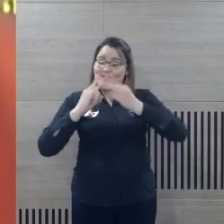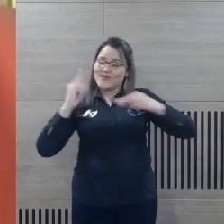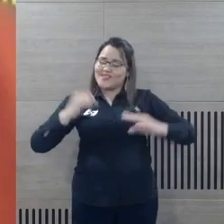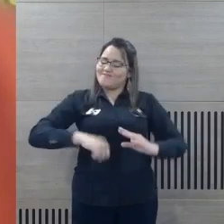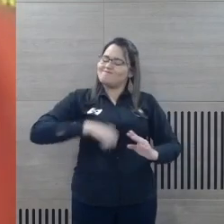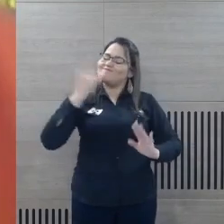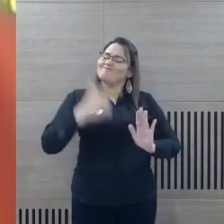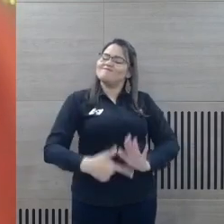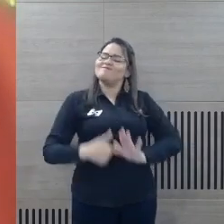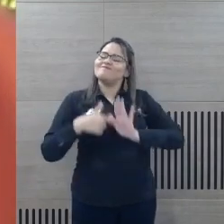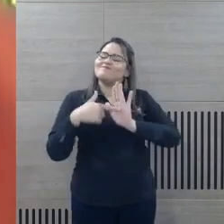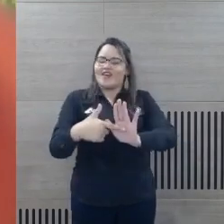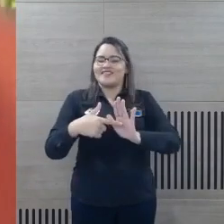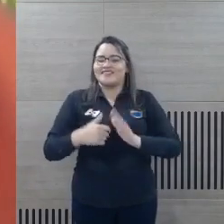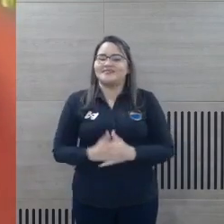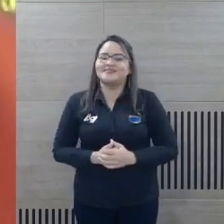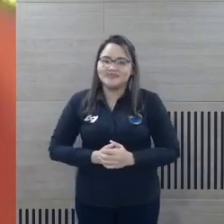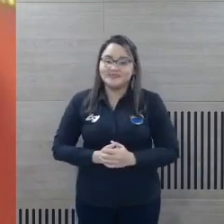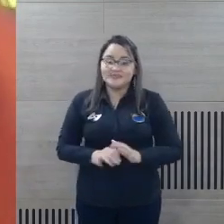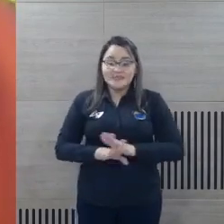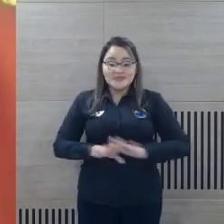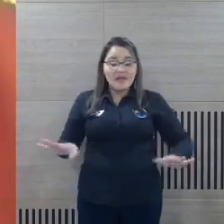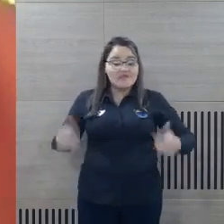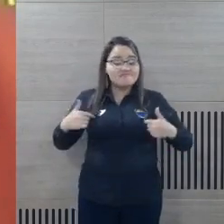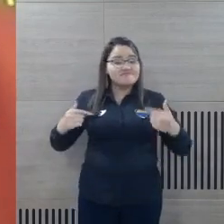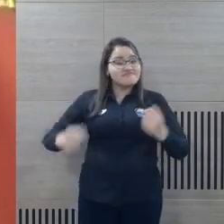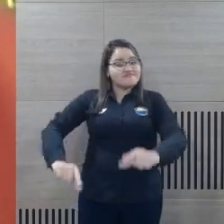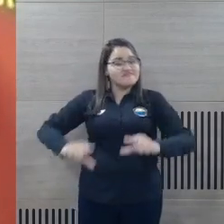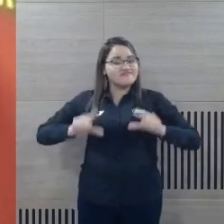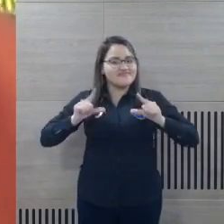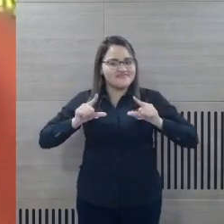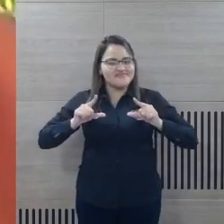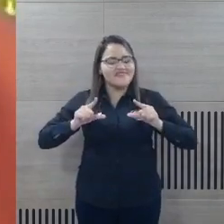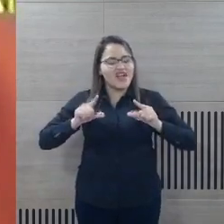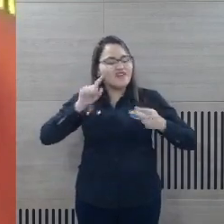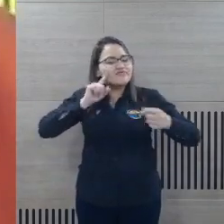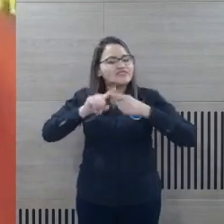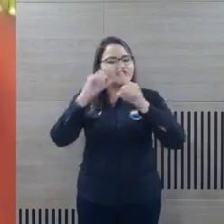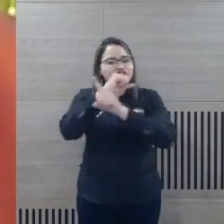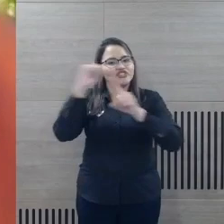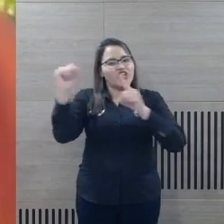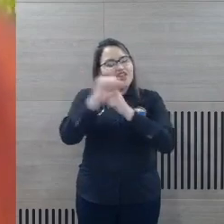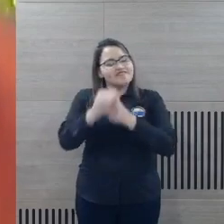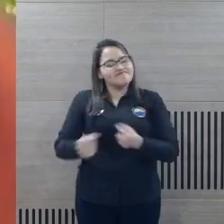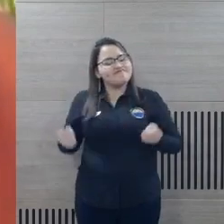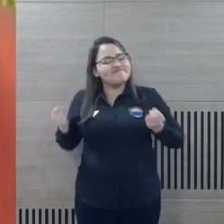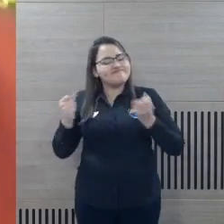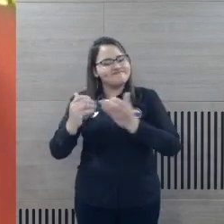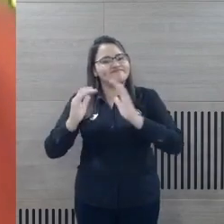sociedad. Tanto a los que están y los que no están, valoramos cada una de esas de sus